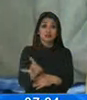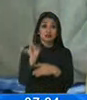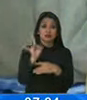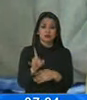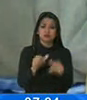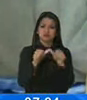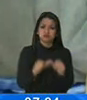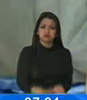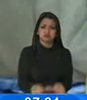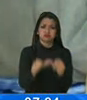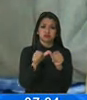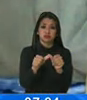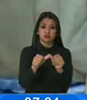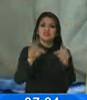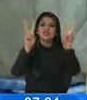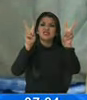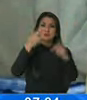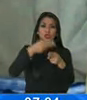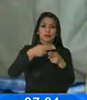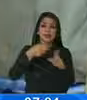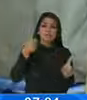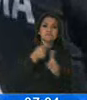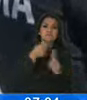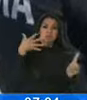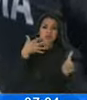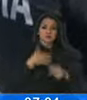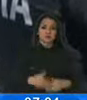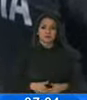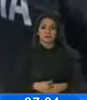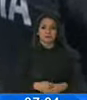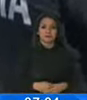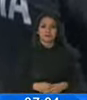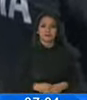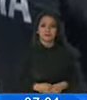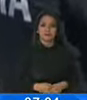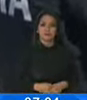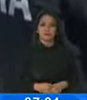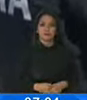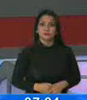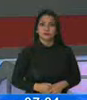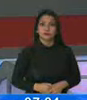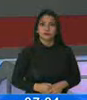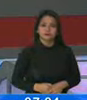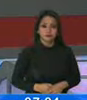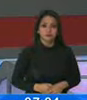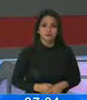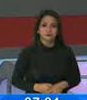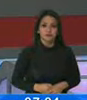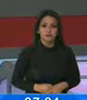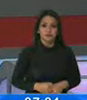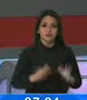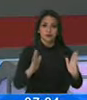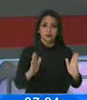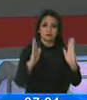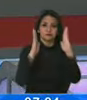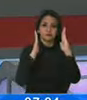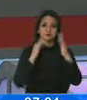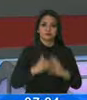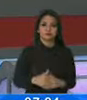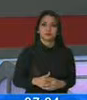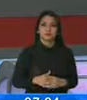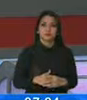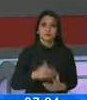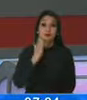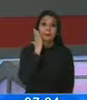se denominarán Impacto y Mega Impacto. En Quito informó Iván Casamén. Mucha atención con esta información. Una